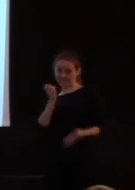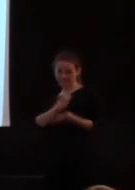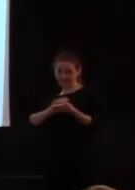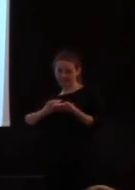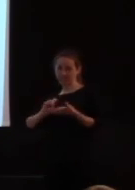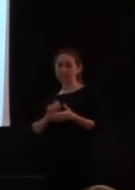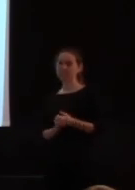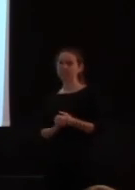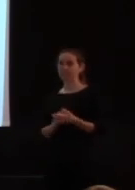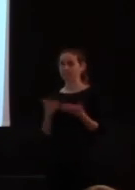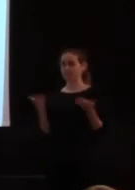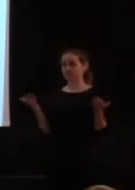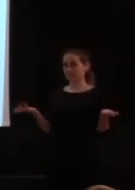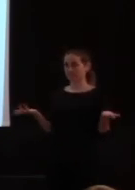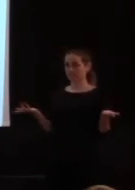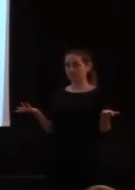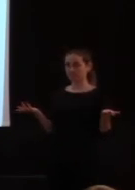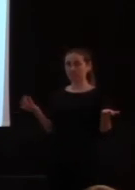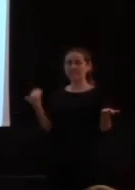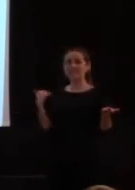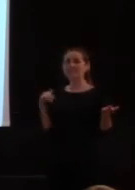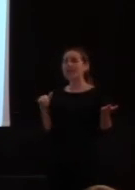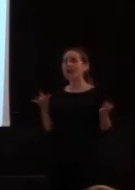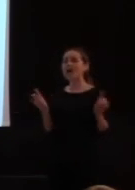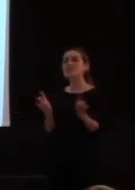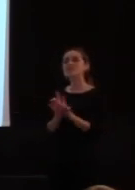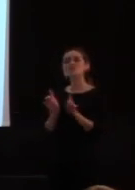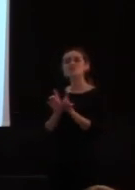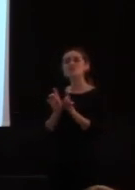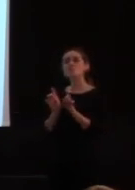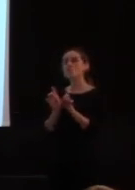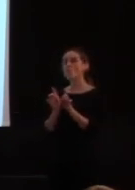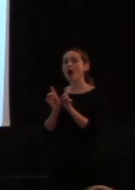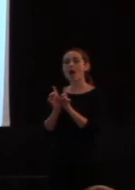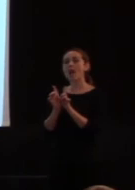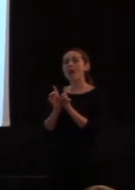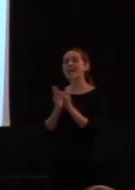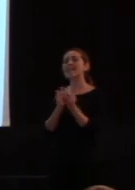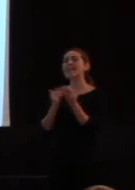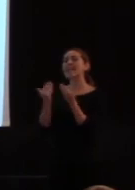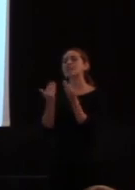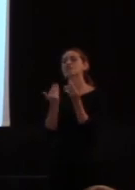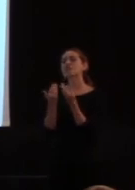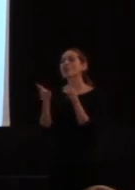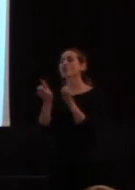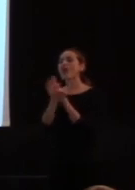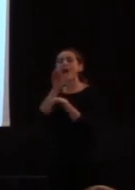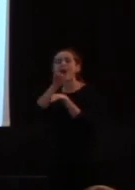Es decir, había quedado un punto de amistad, que es que la consideraba